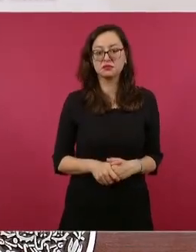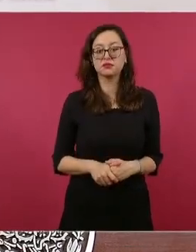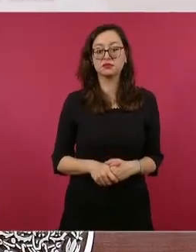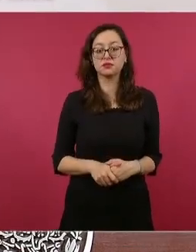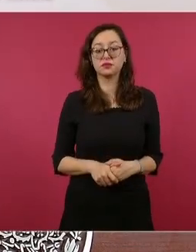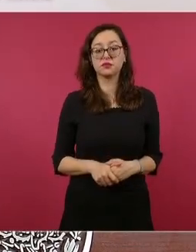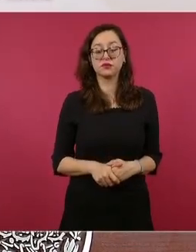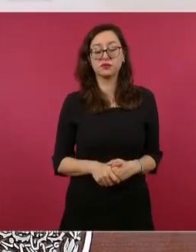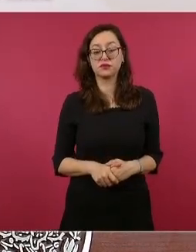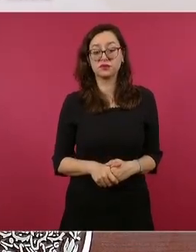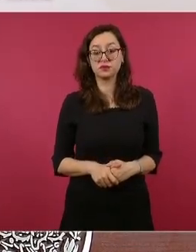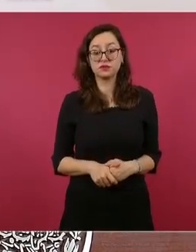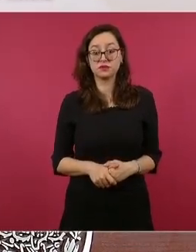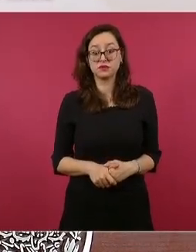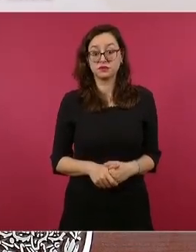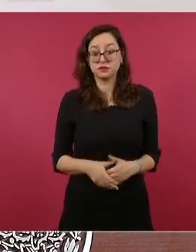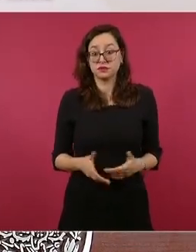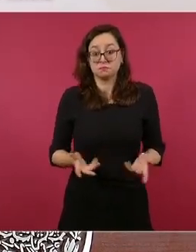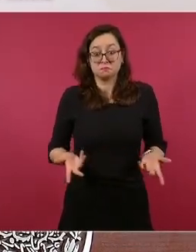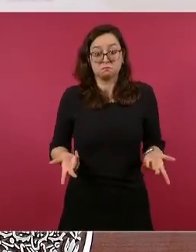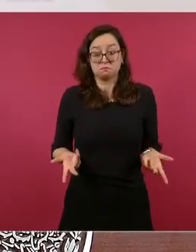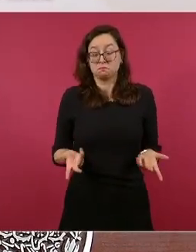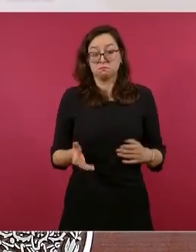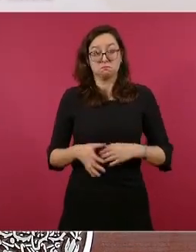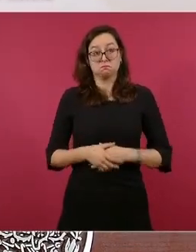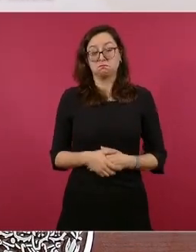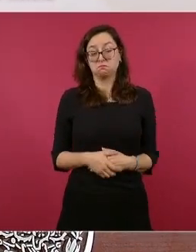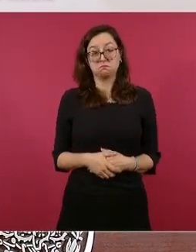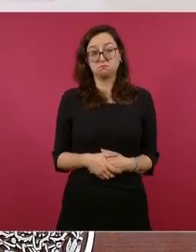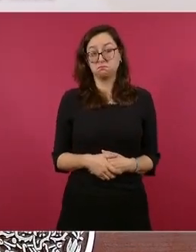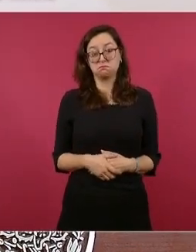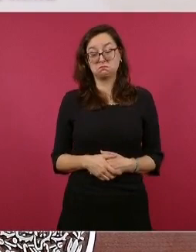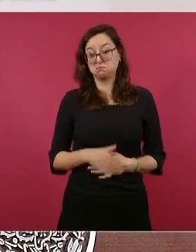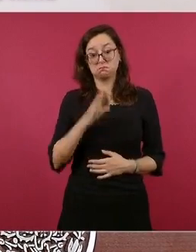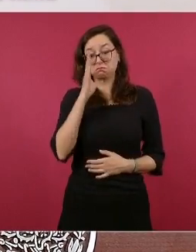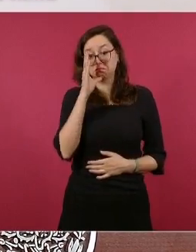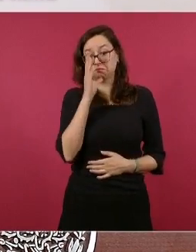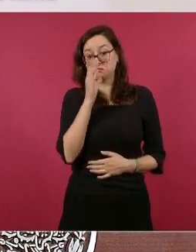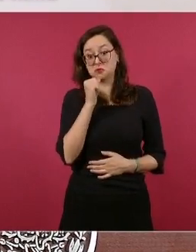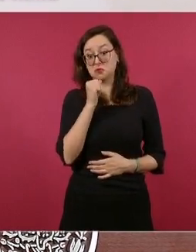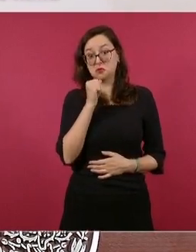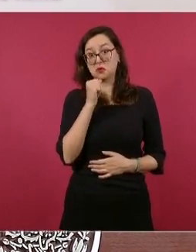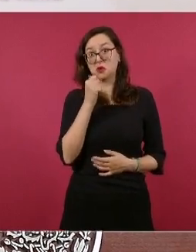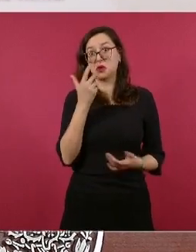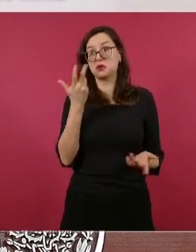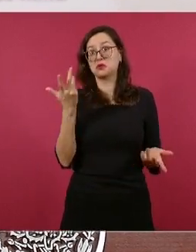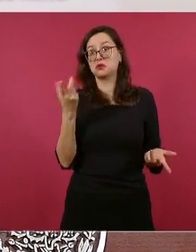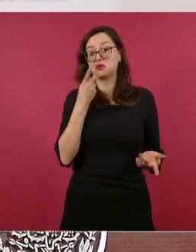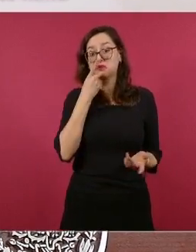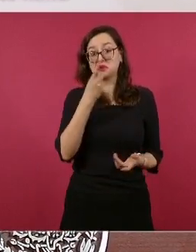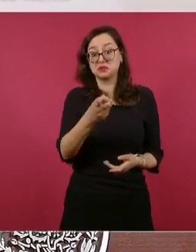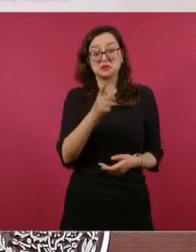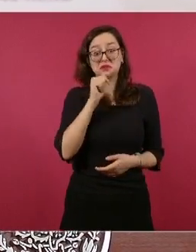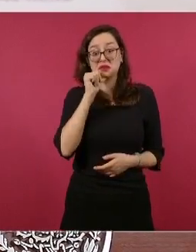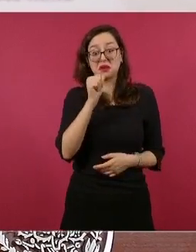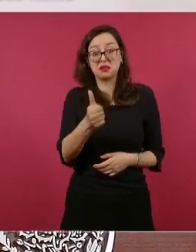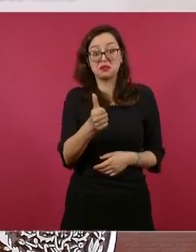podría decir nada, sólo que la gente